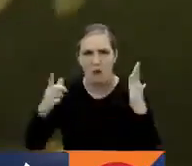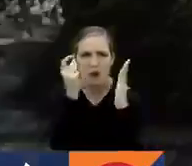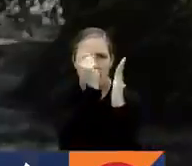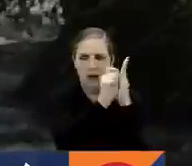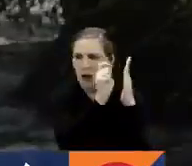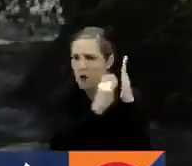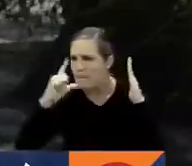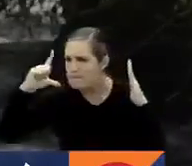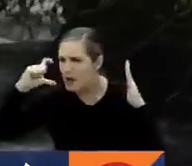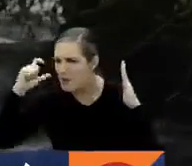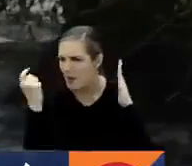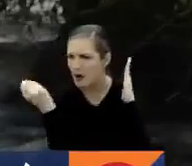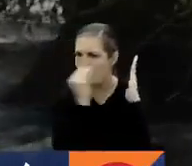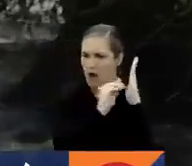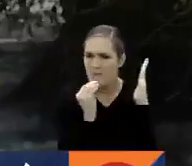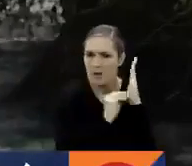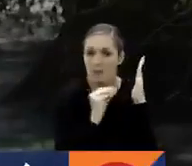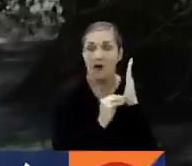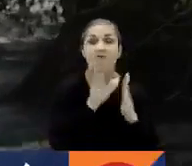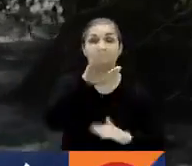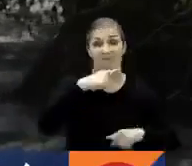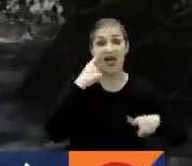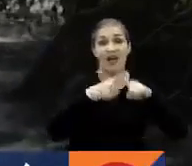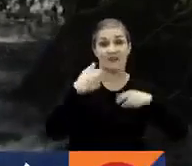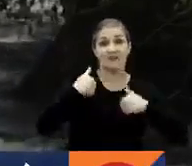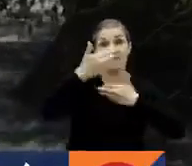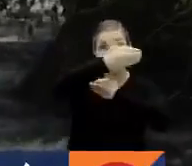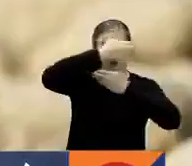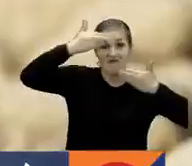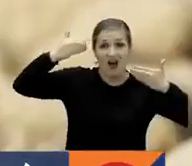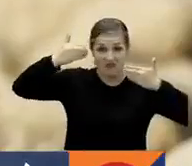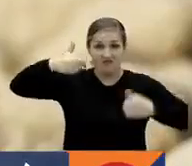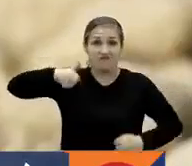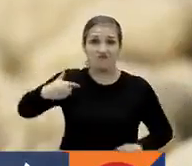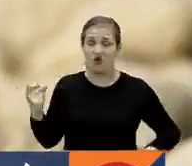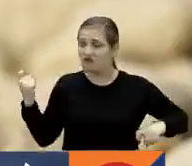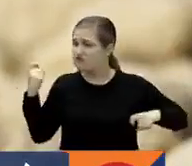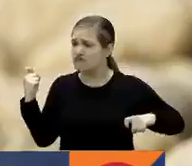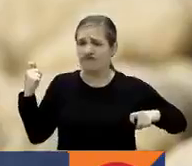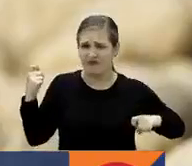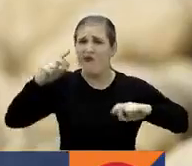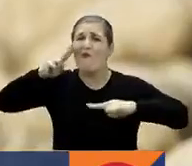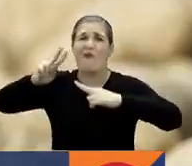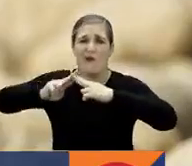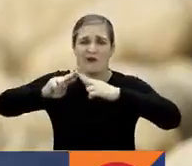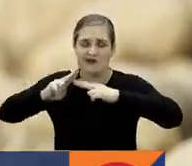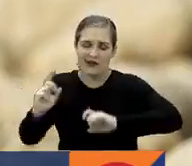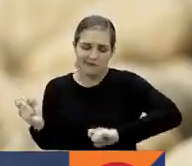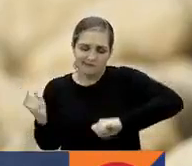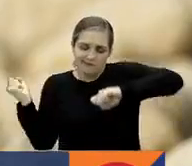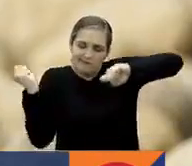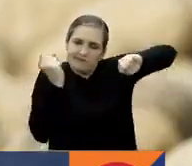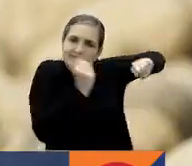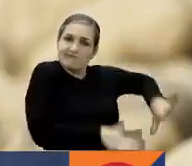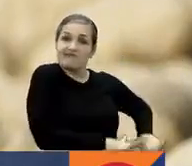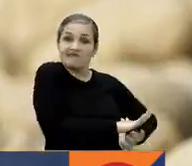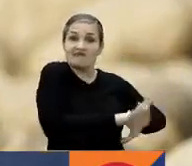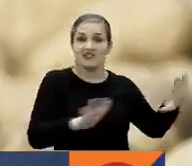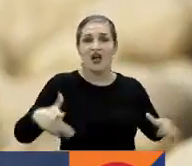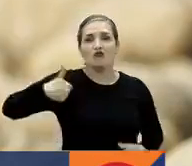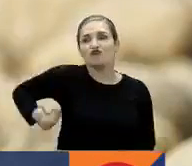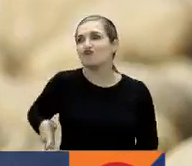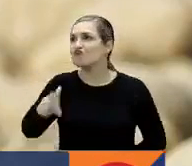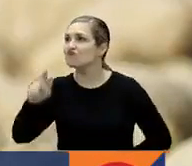biológica cuando estaba en la guerrilla pues yo andaba esto y me conozco este pedazo bien de esta selva y entonces